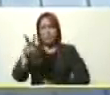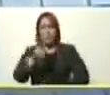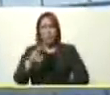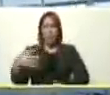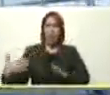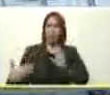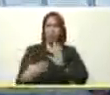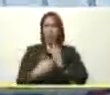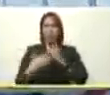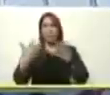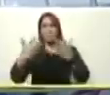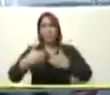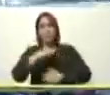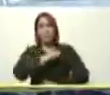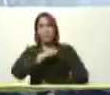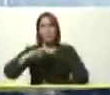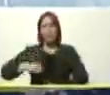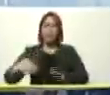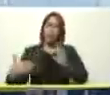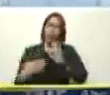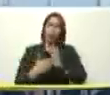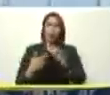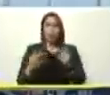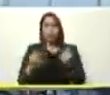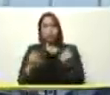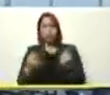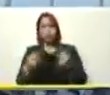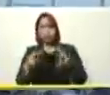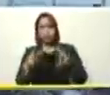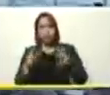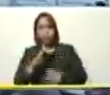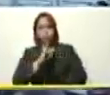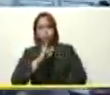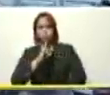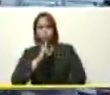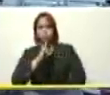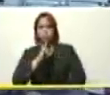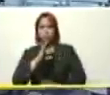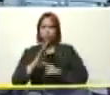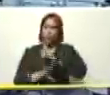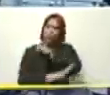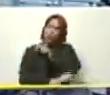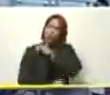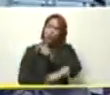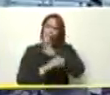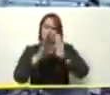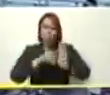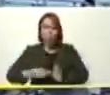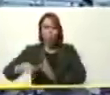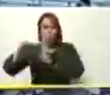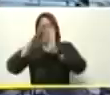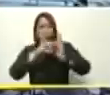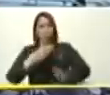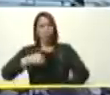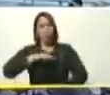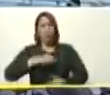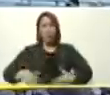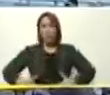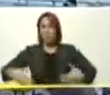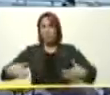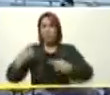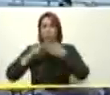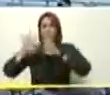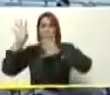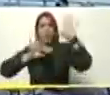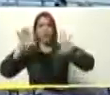empresa privada, contra las cuentas públicas, de robo de nuestra riqueza en el exterior, de